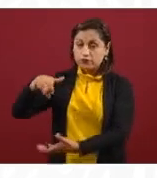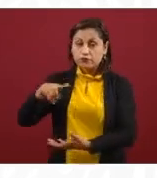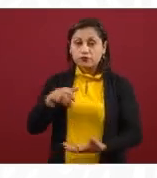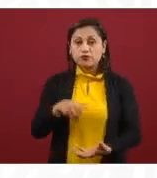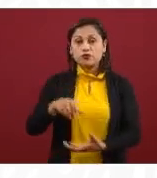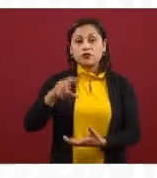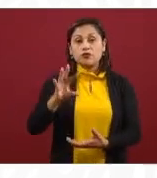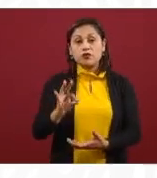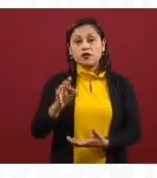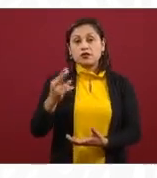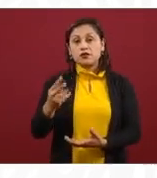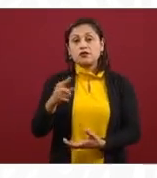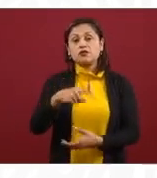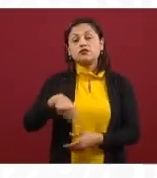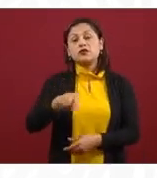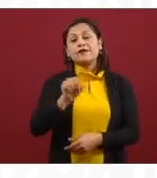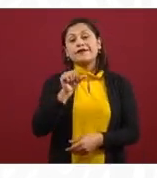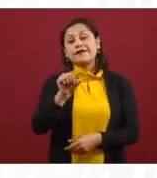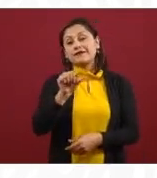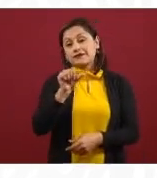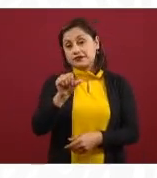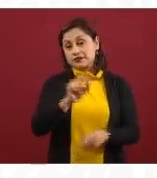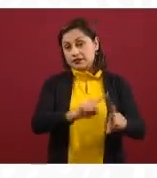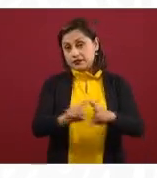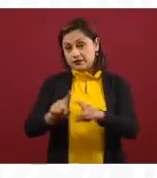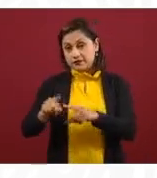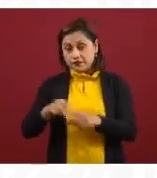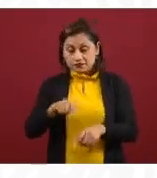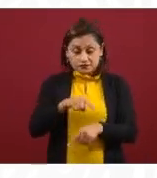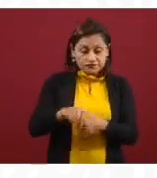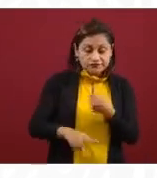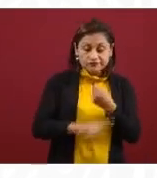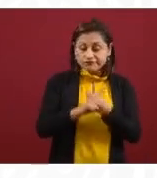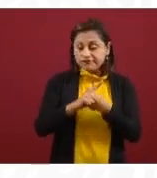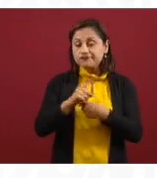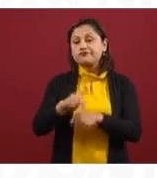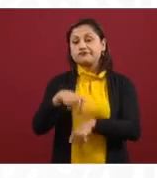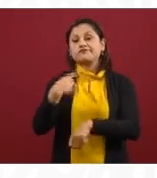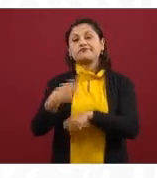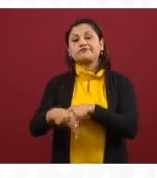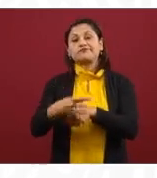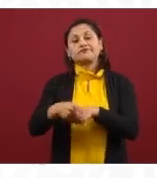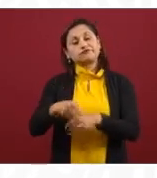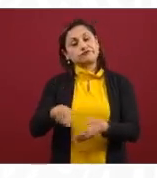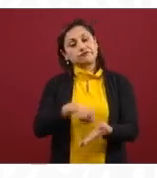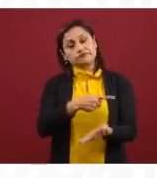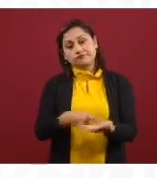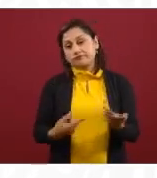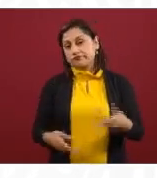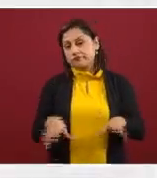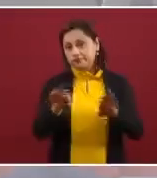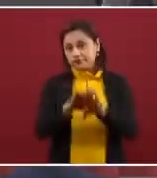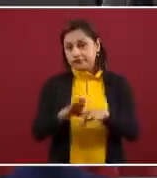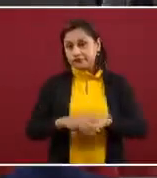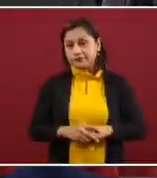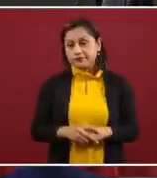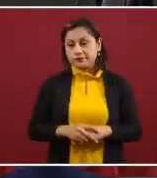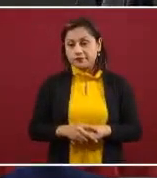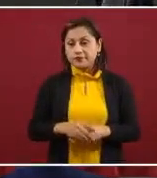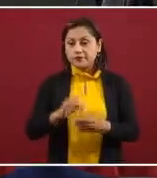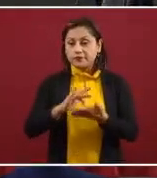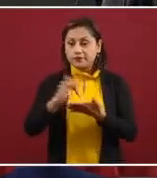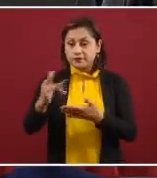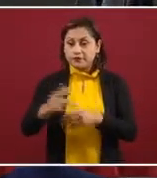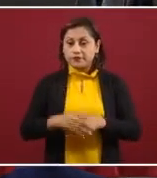16 cilindros, que es el 2%, con problemas que ponen en riesgo la seguridad de los consumidores. Muchas